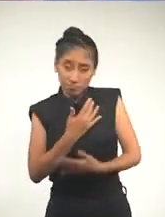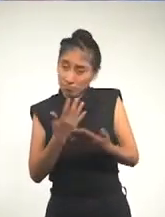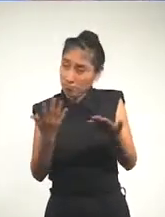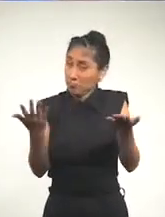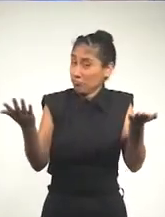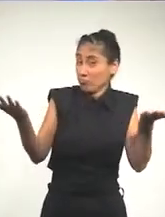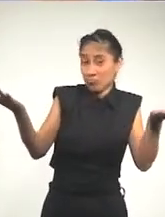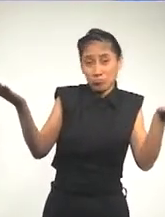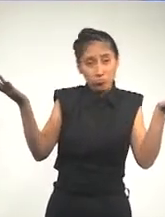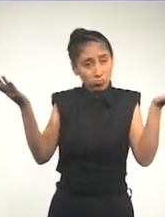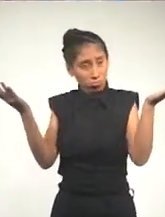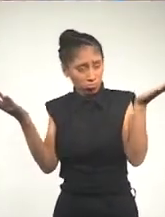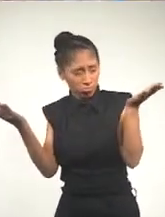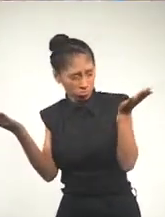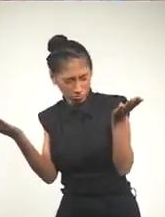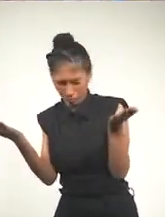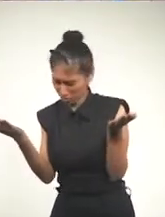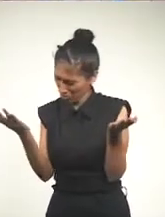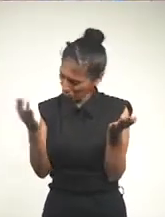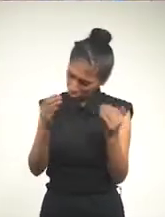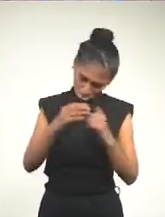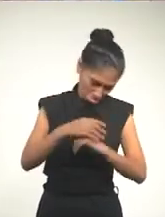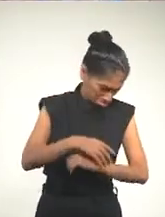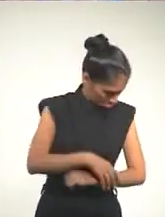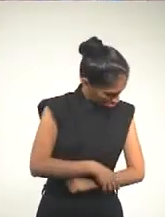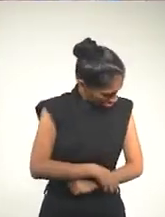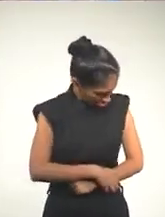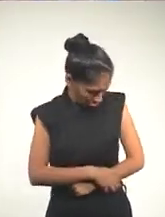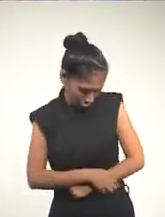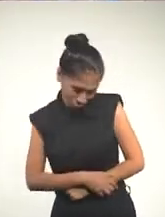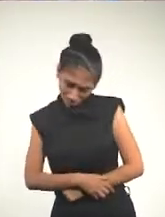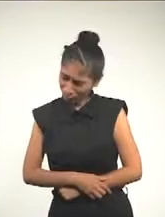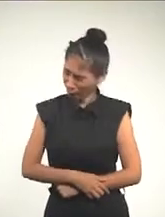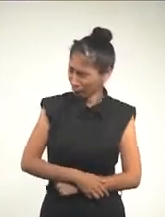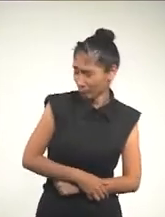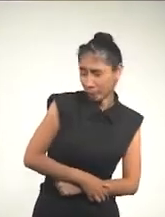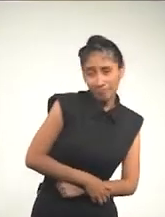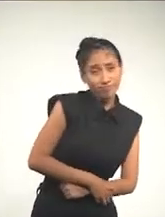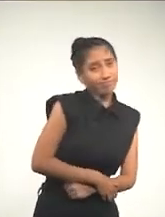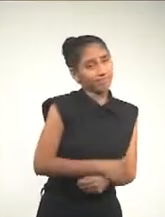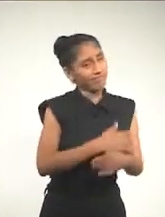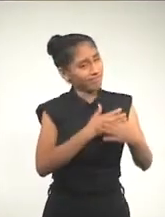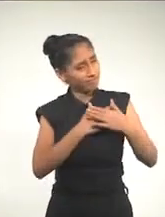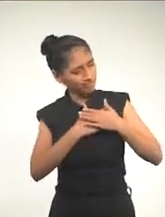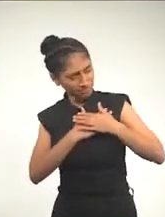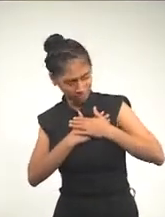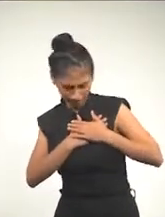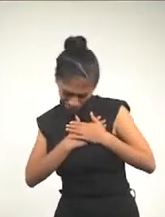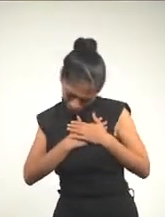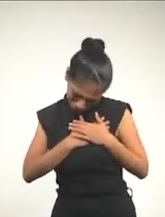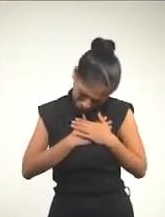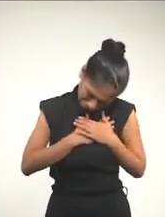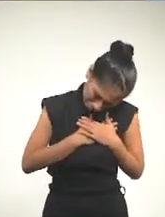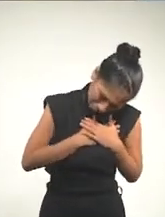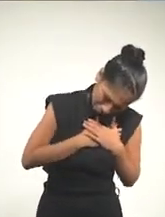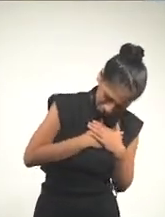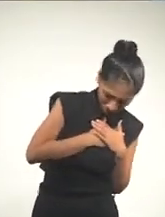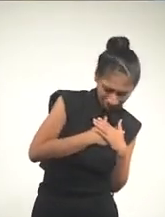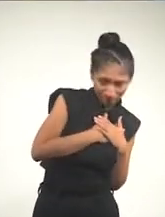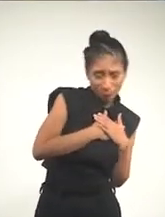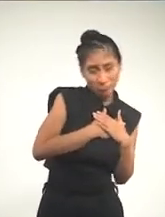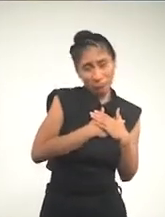emoción? Creo que es la tristeza. Cuando yo me sienta